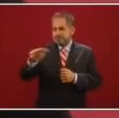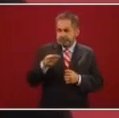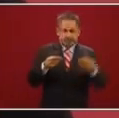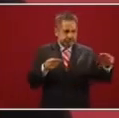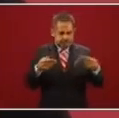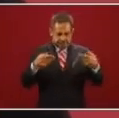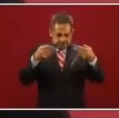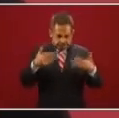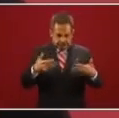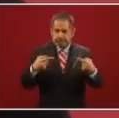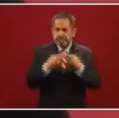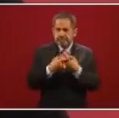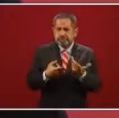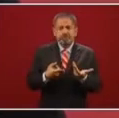están